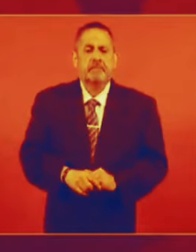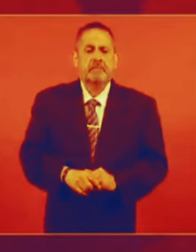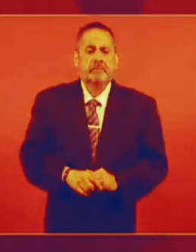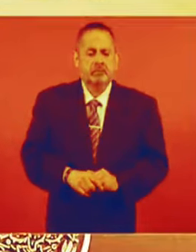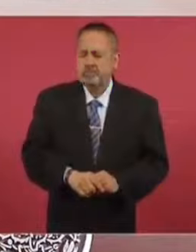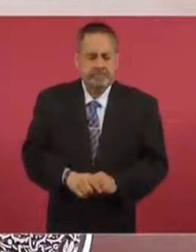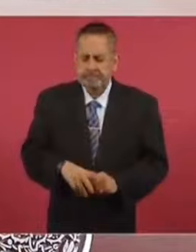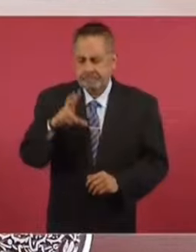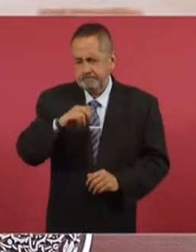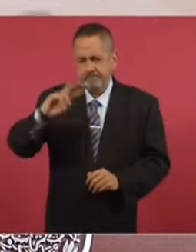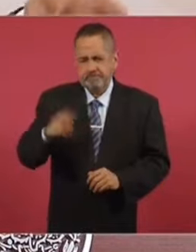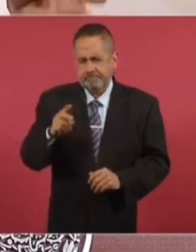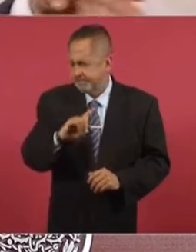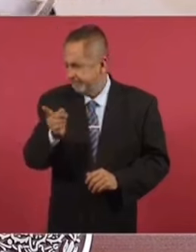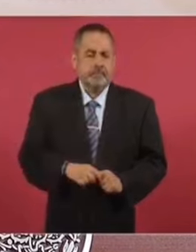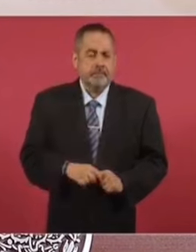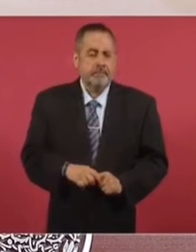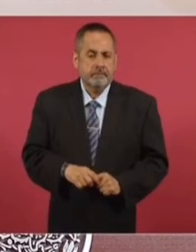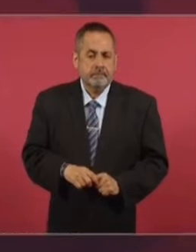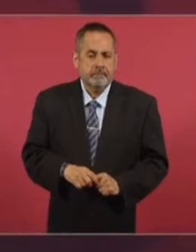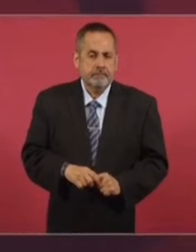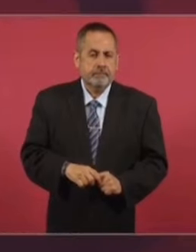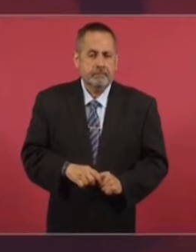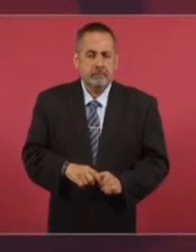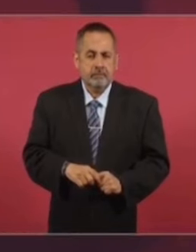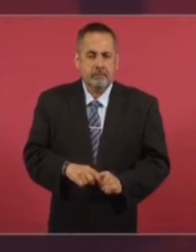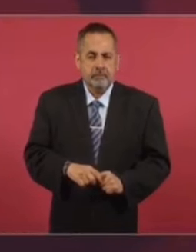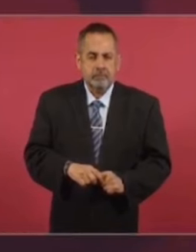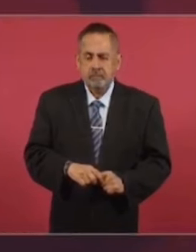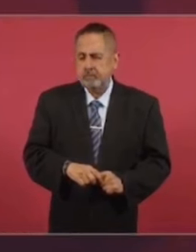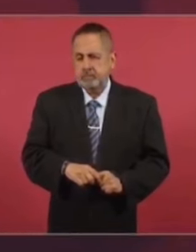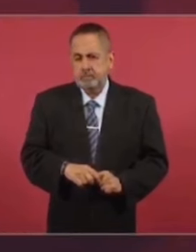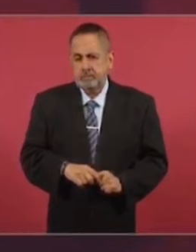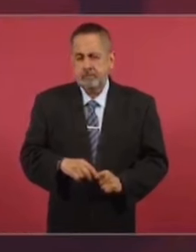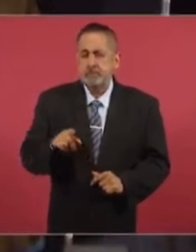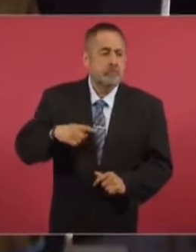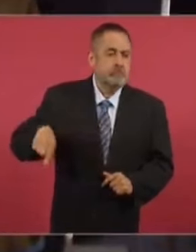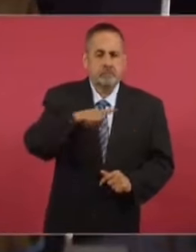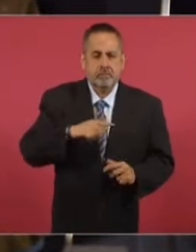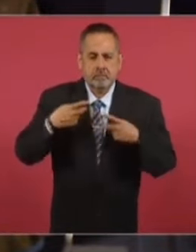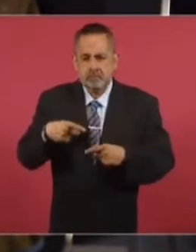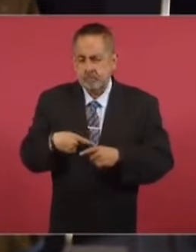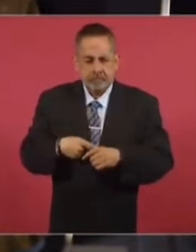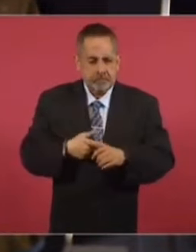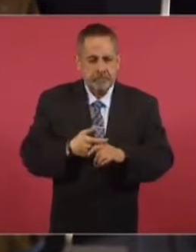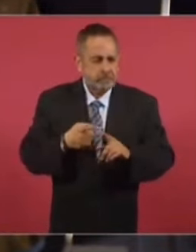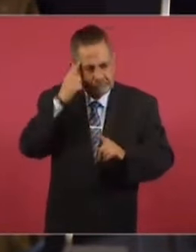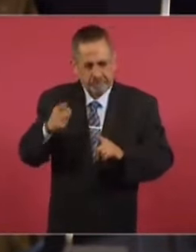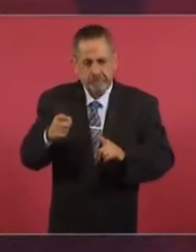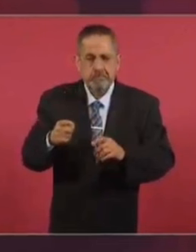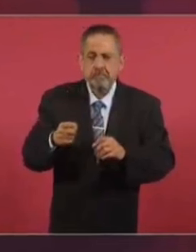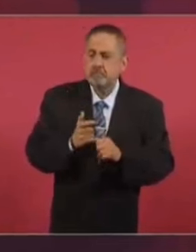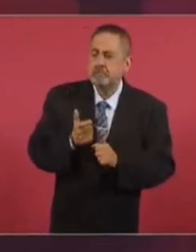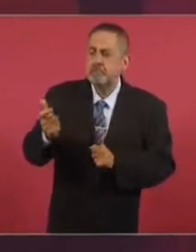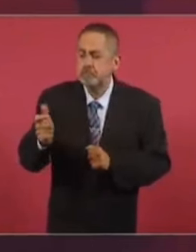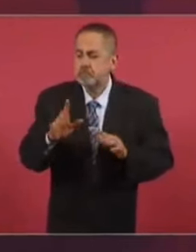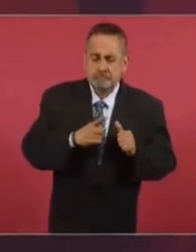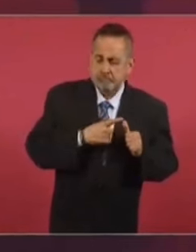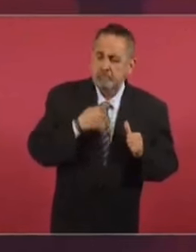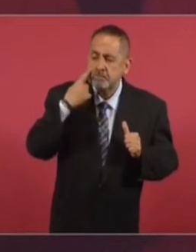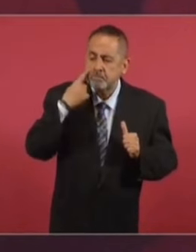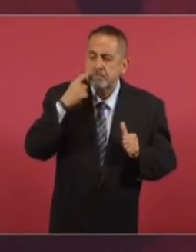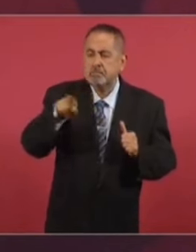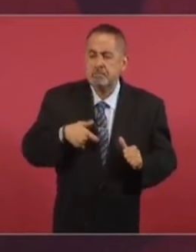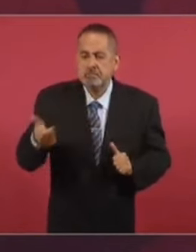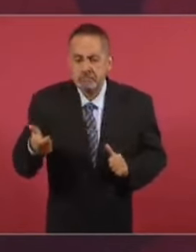no es cierto de que se haya condicionado no el pago a San Juana